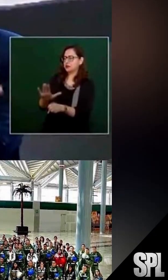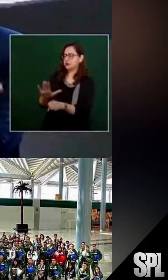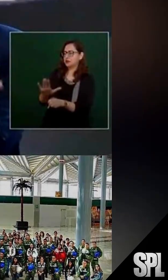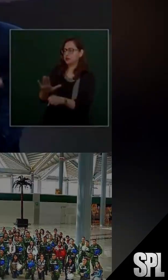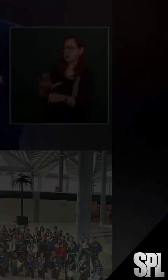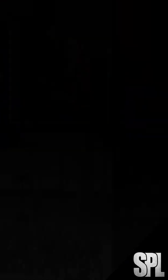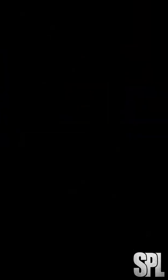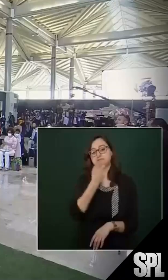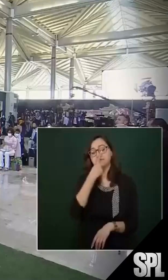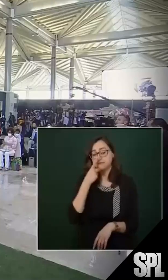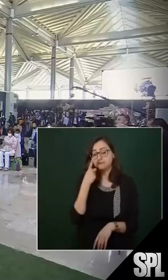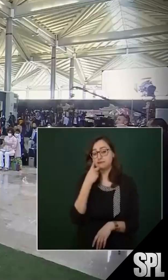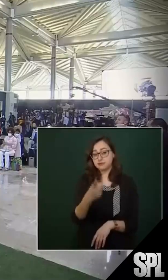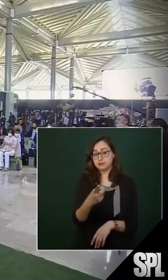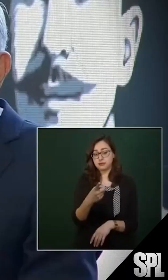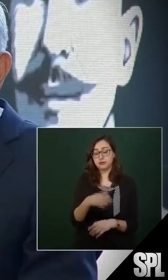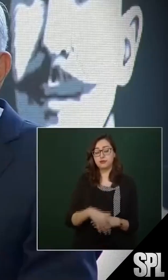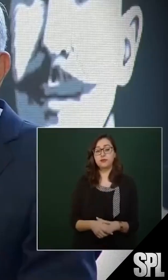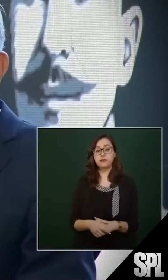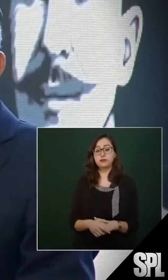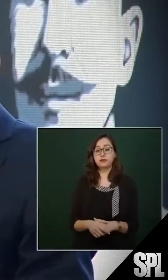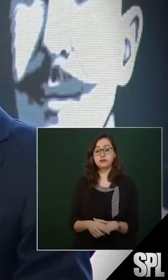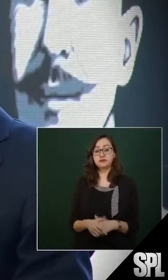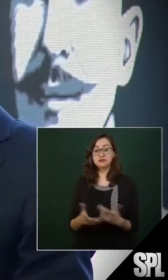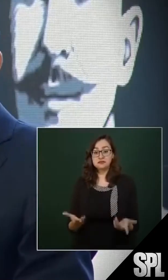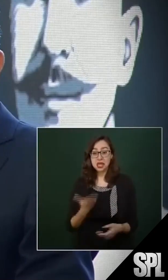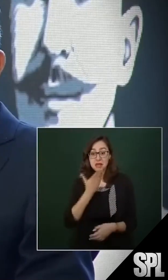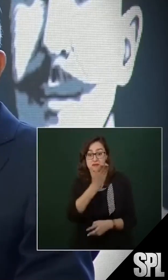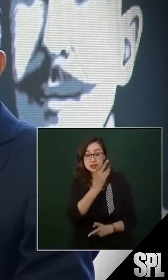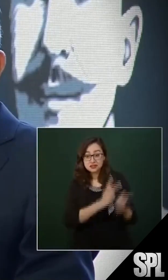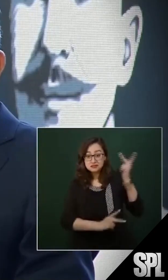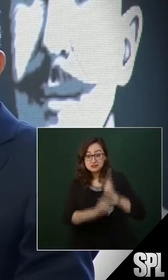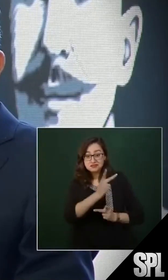de particulares. No hemos contratado créditos.